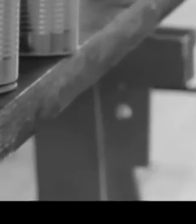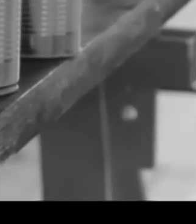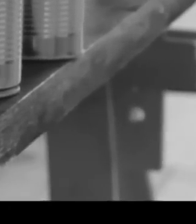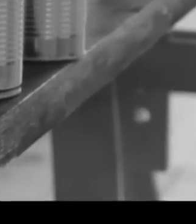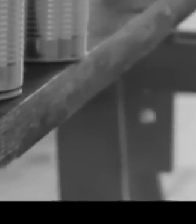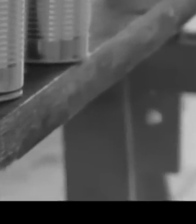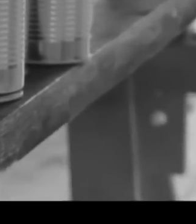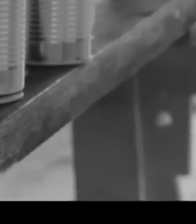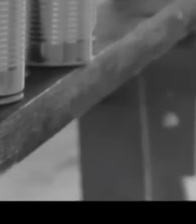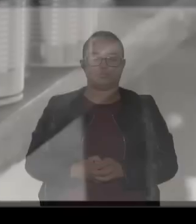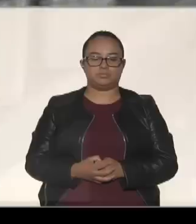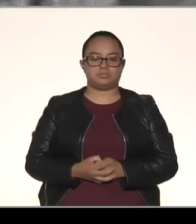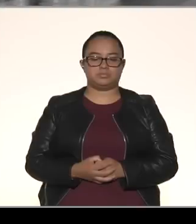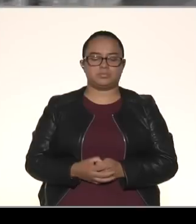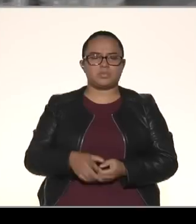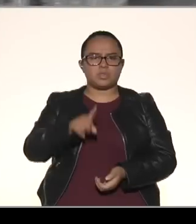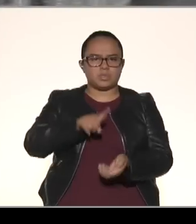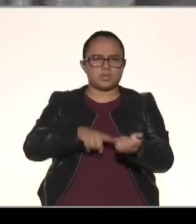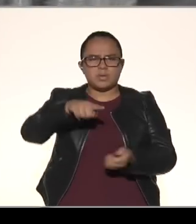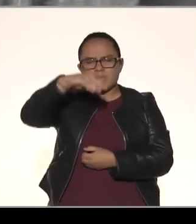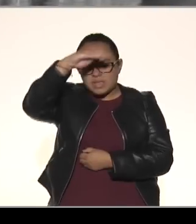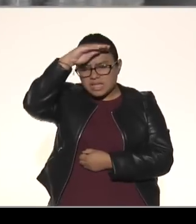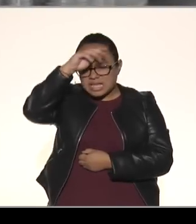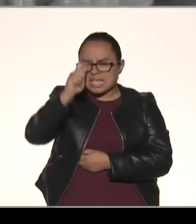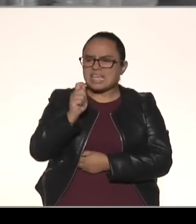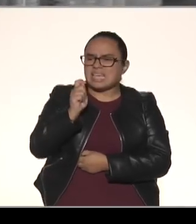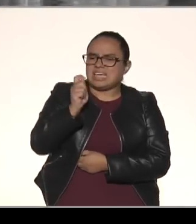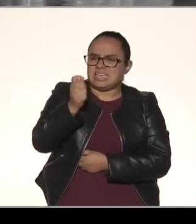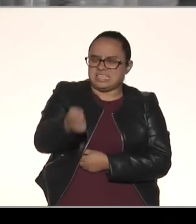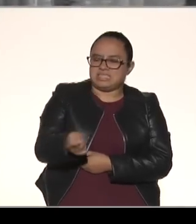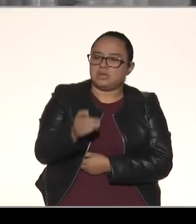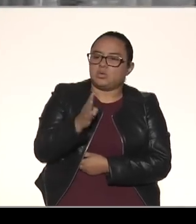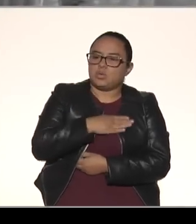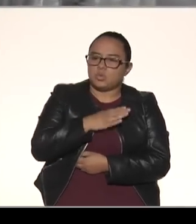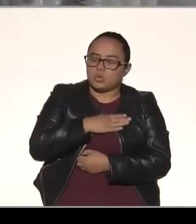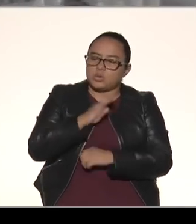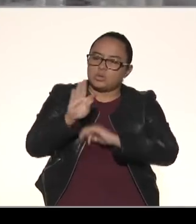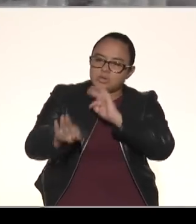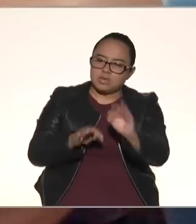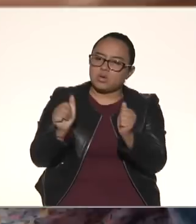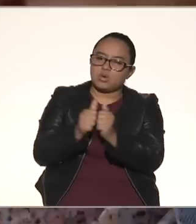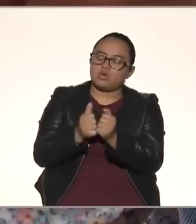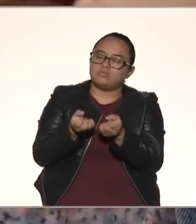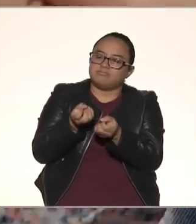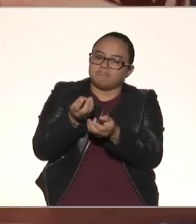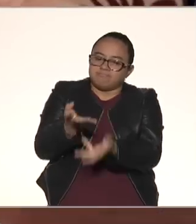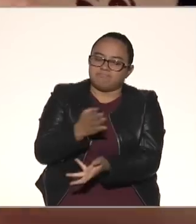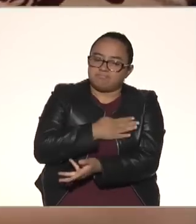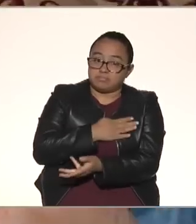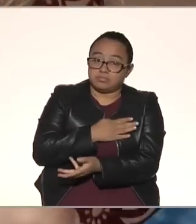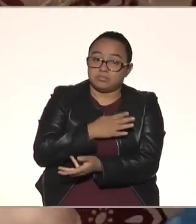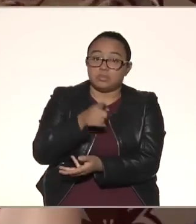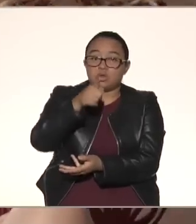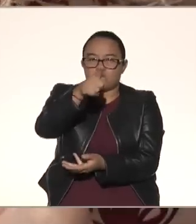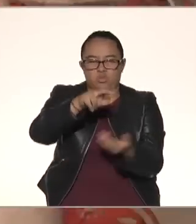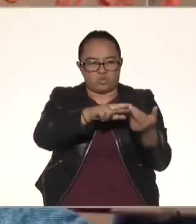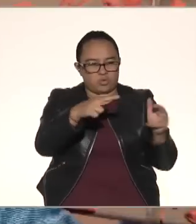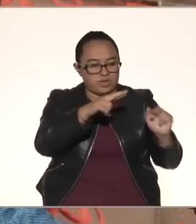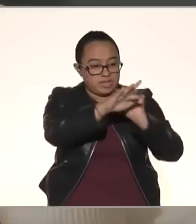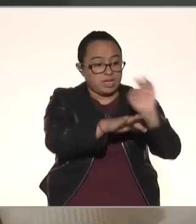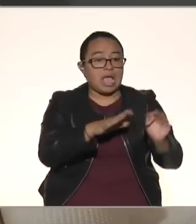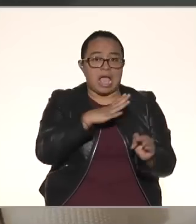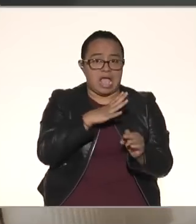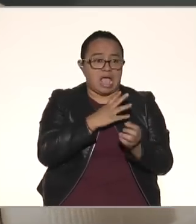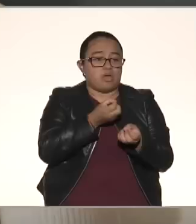¿Te has preguntado qué significado tiene en tu vida la generosidad y la gratitud? ¿Practicas esto en tu relación amorosa?